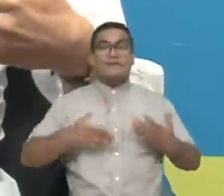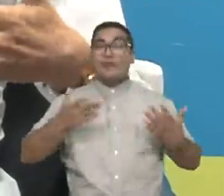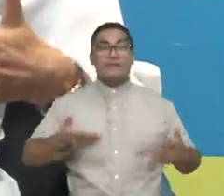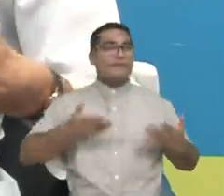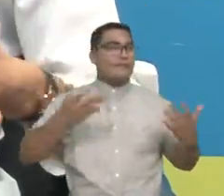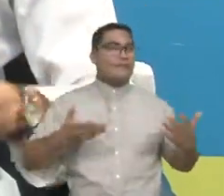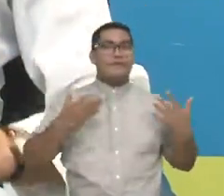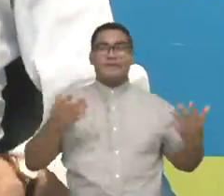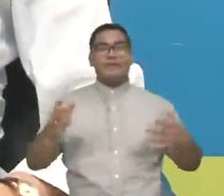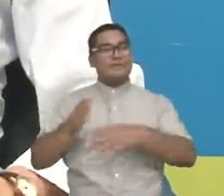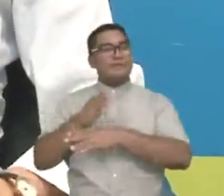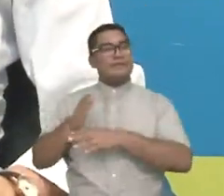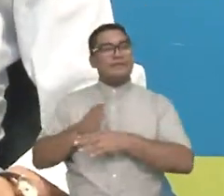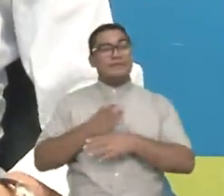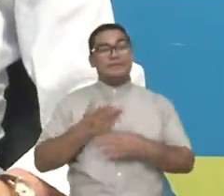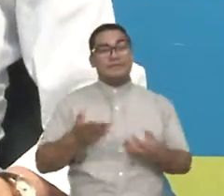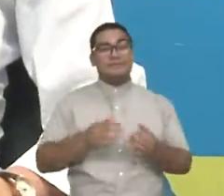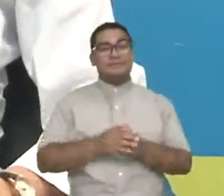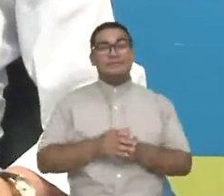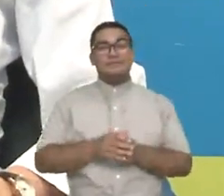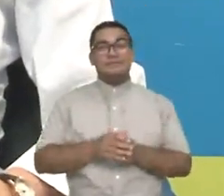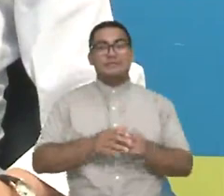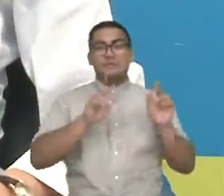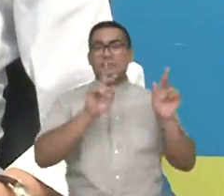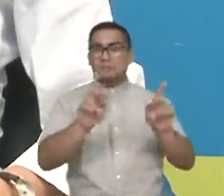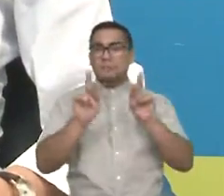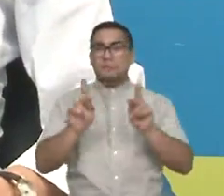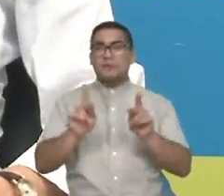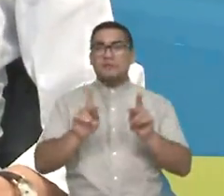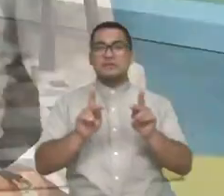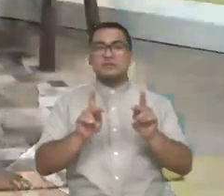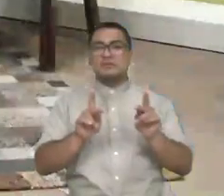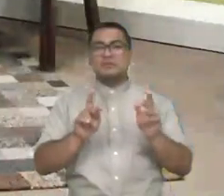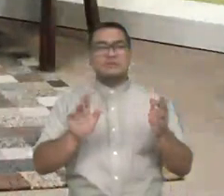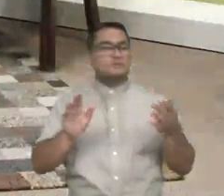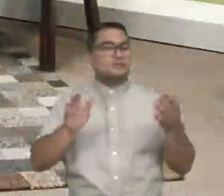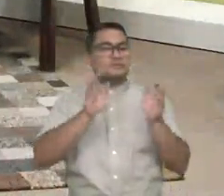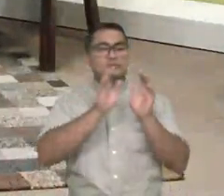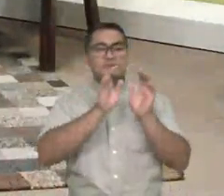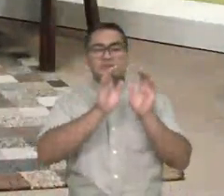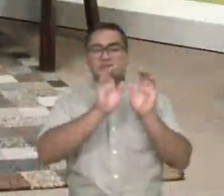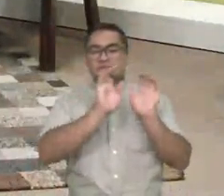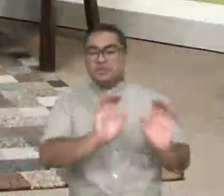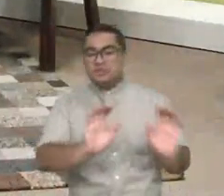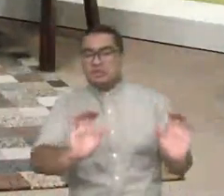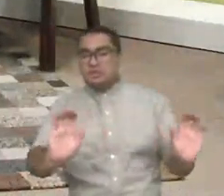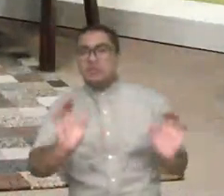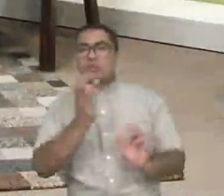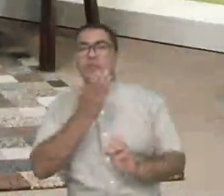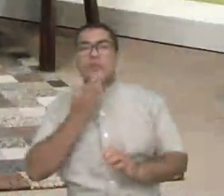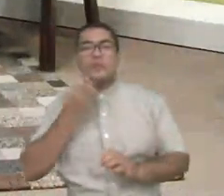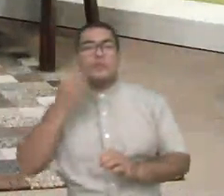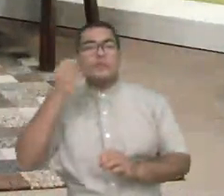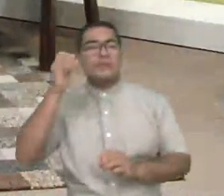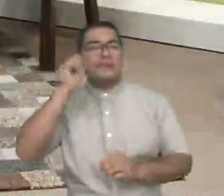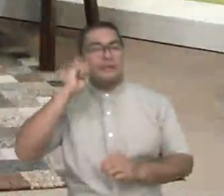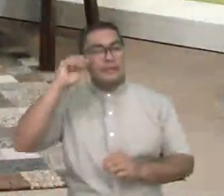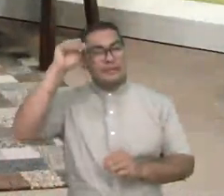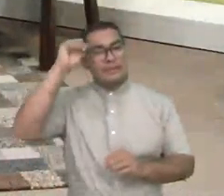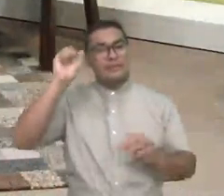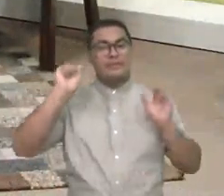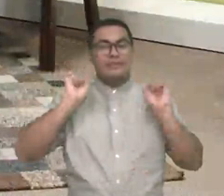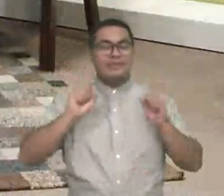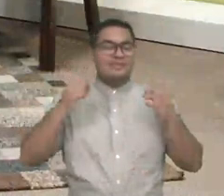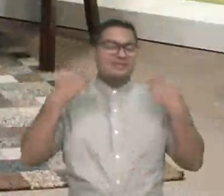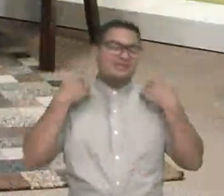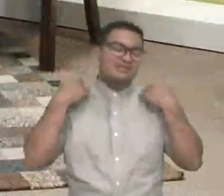realizar esa actividad. Todos estamos expuestos al estrés, hasta los niños y las niñas. Todos. Lo que pasa es que, como te decía, cada actividad y según